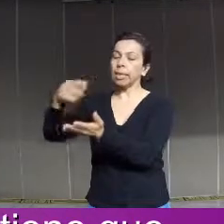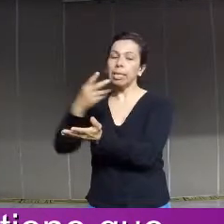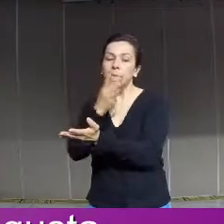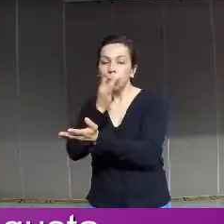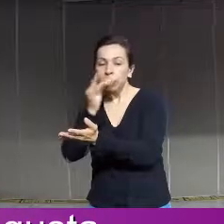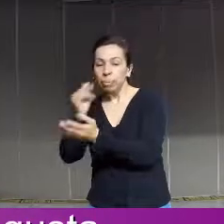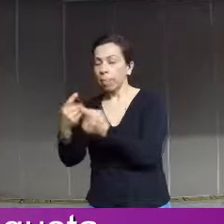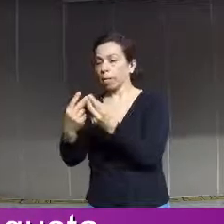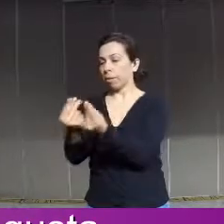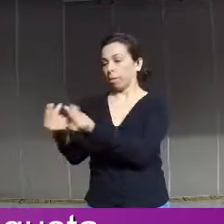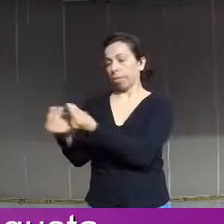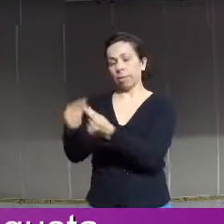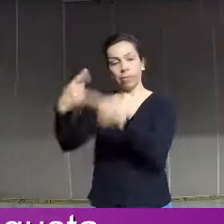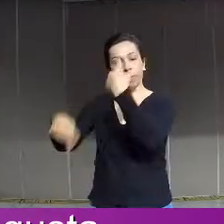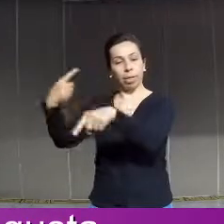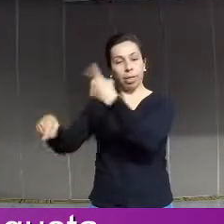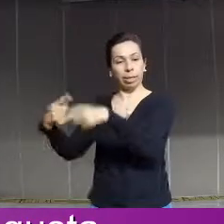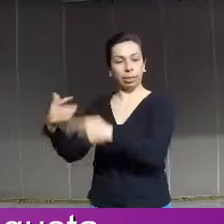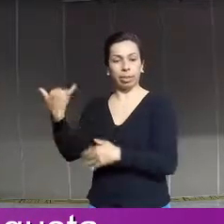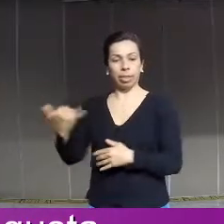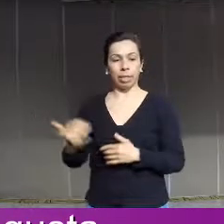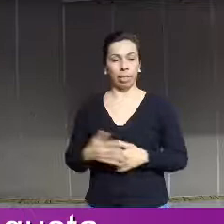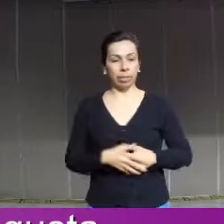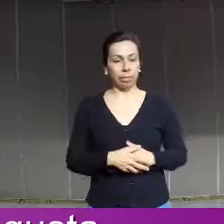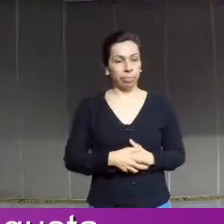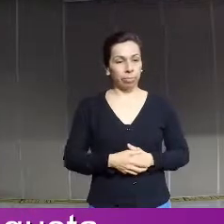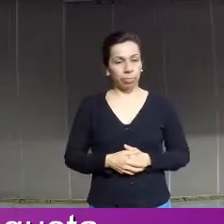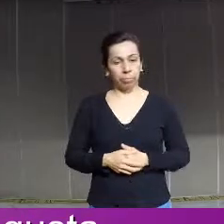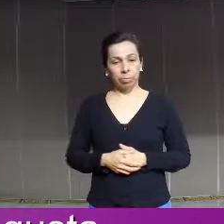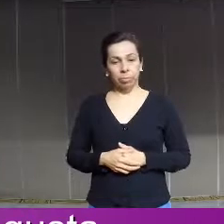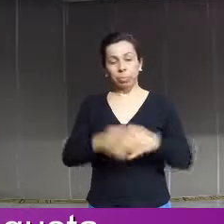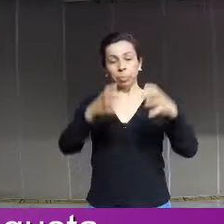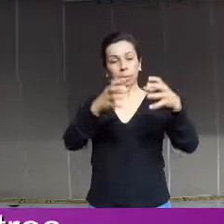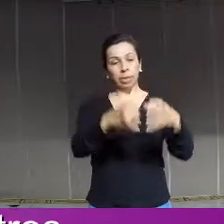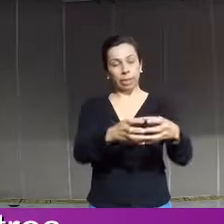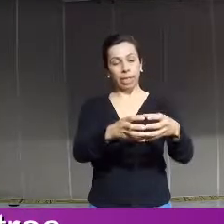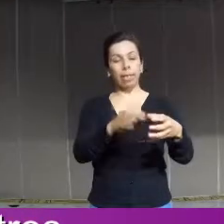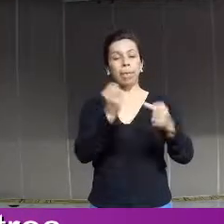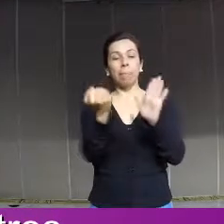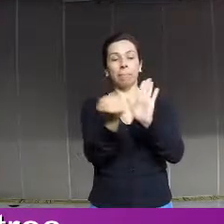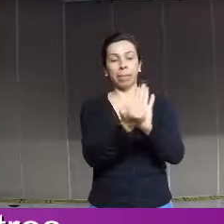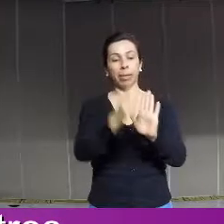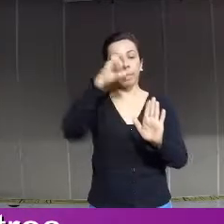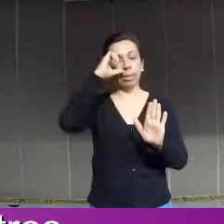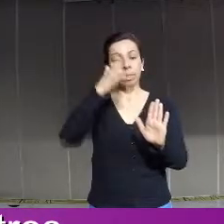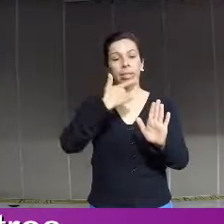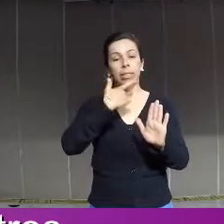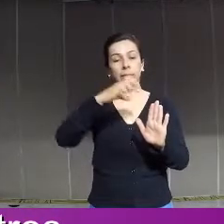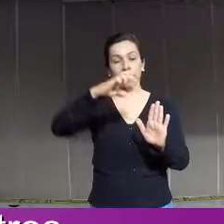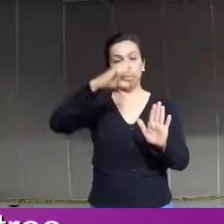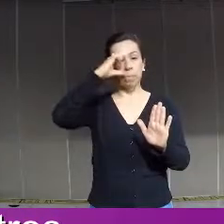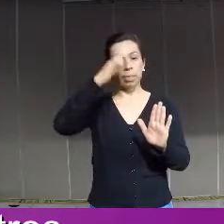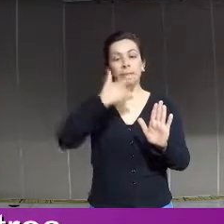tomar los líquidos y recibirlas con otra consistencia. El espesán se utiliza en el caso de que la